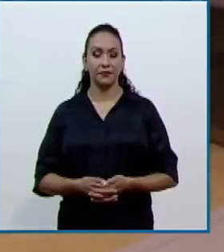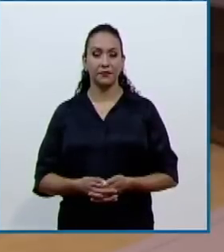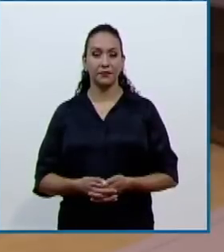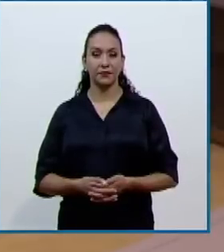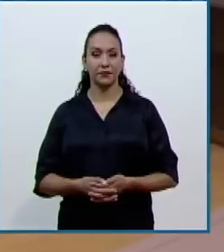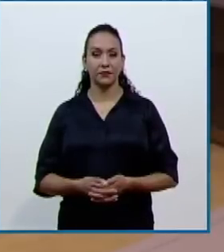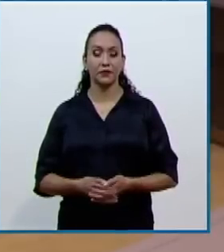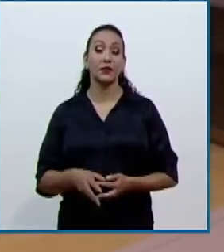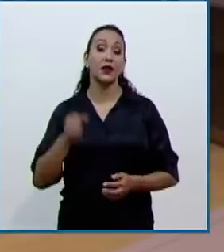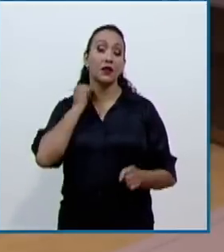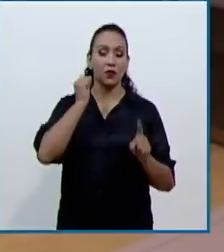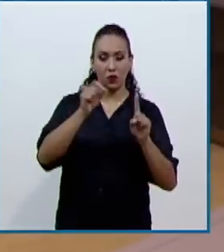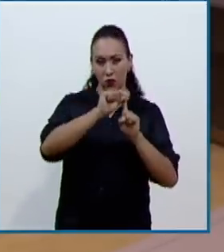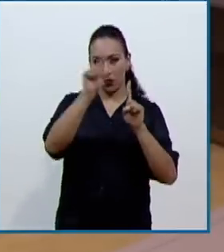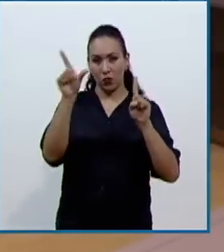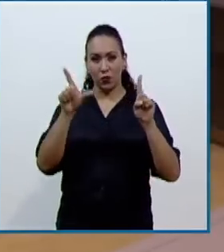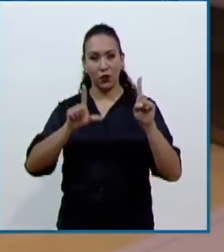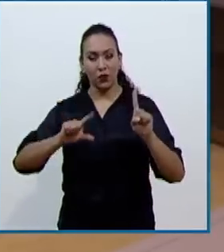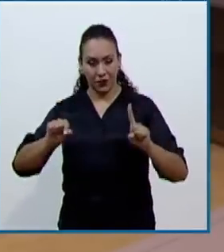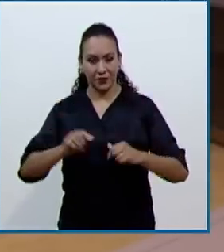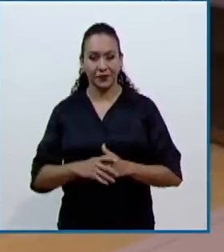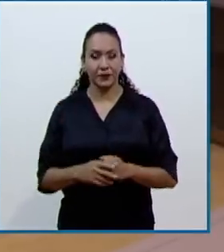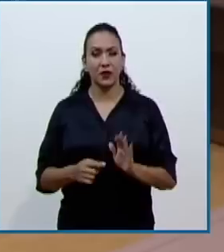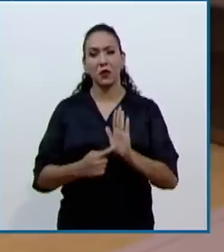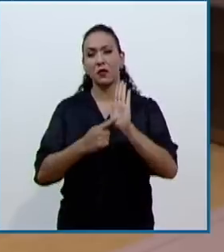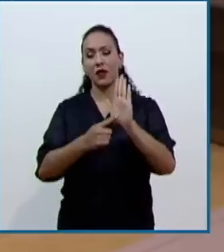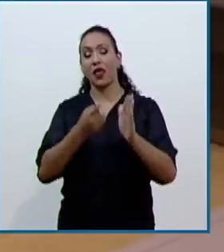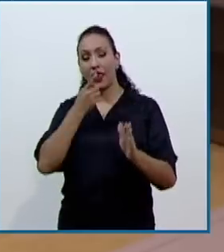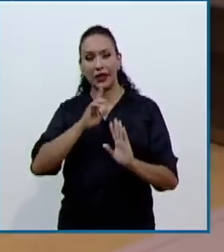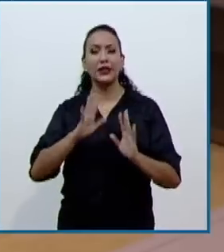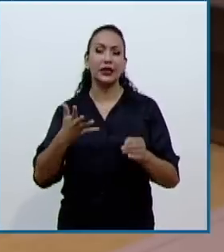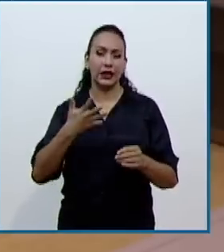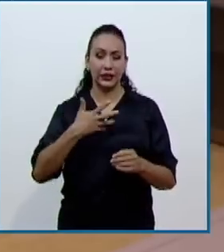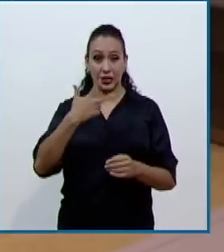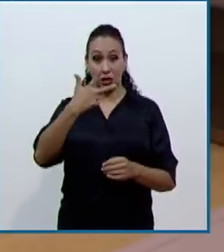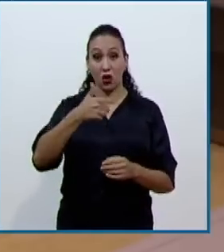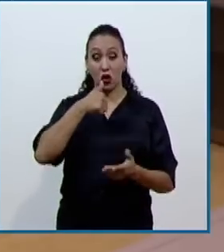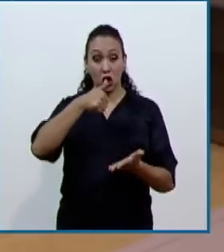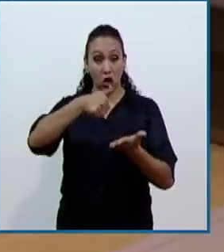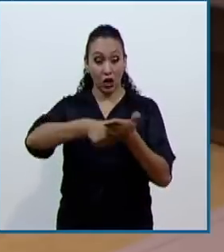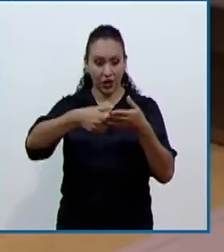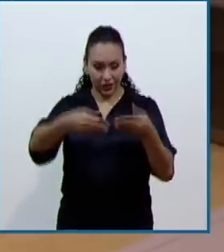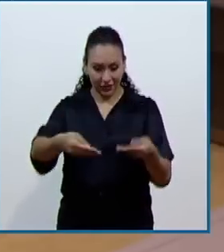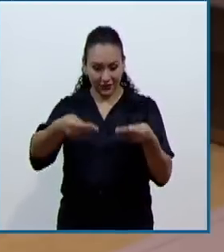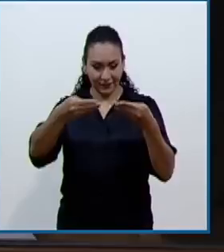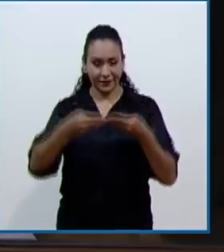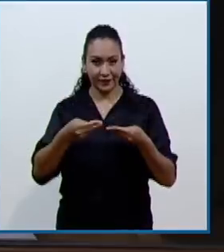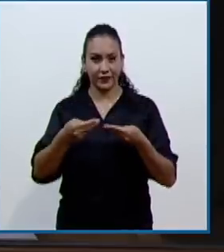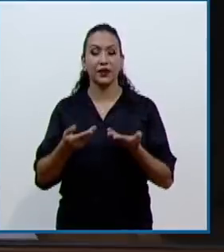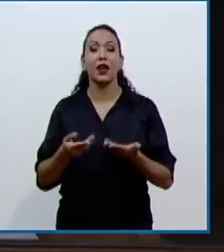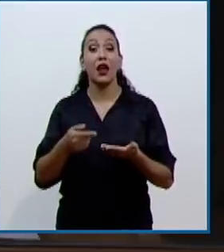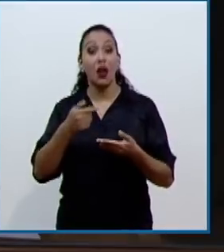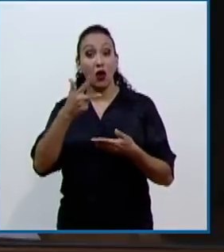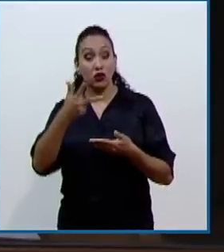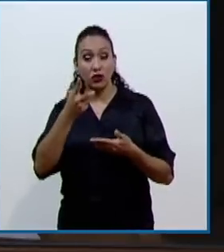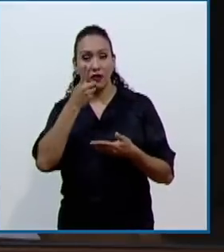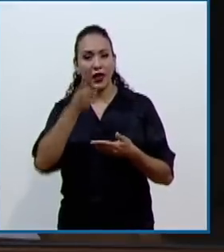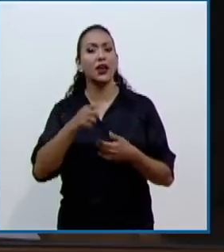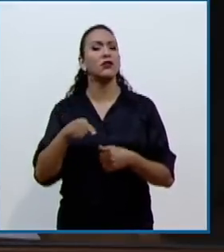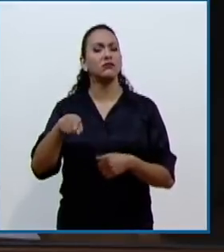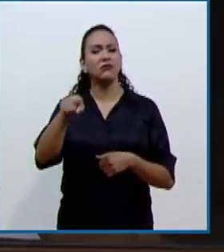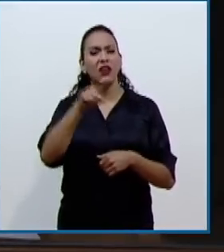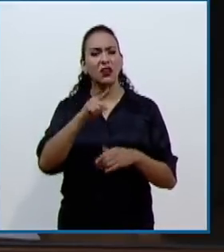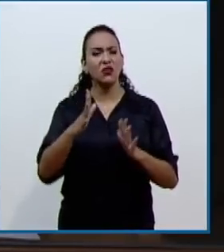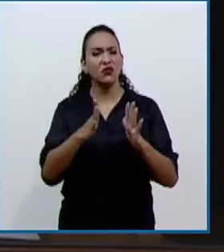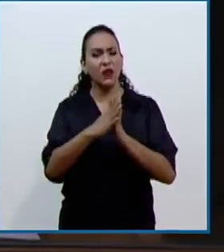Y el Senado de la República dio a conocer que recibió las cartas de 8 de los 11 ministros que han declinado participar en el